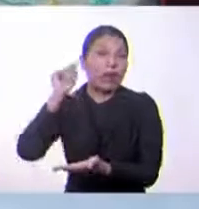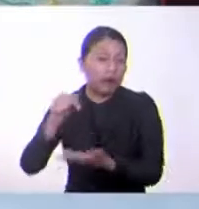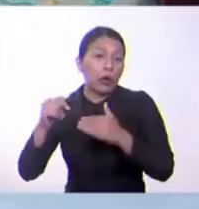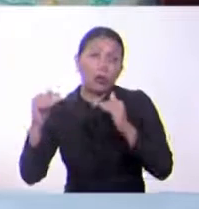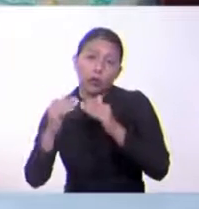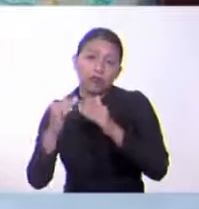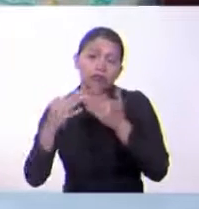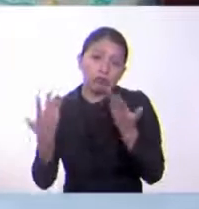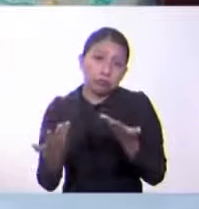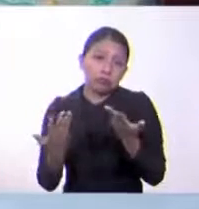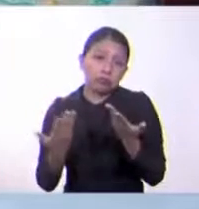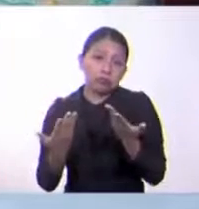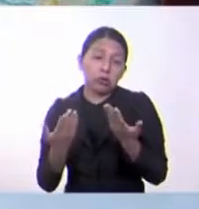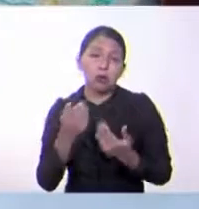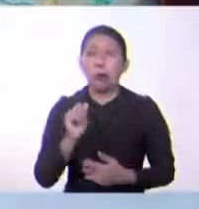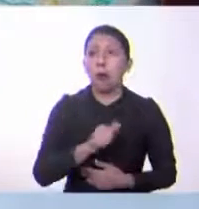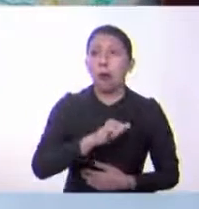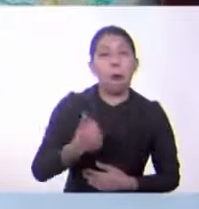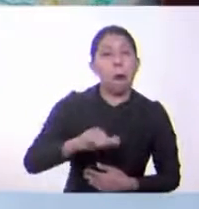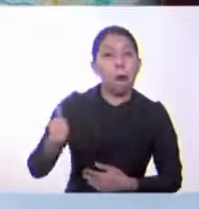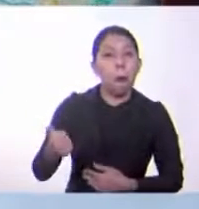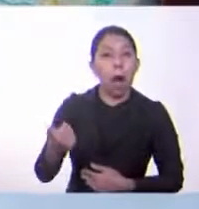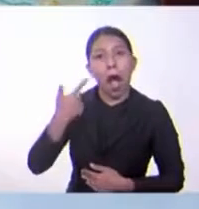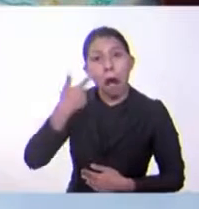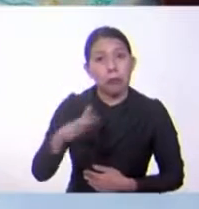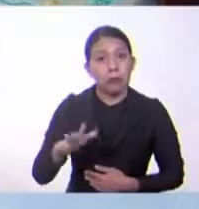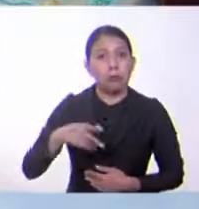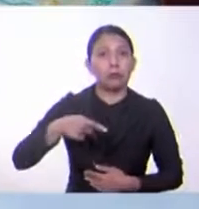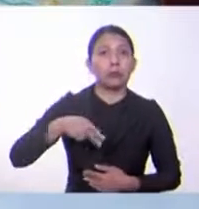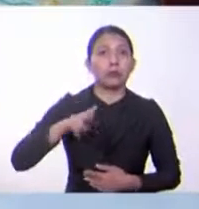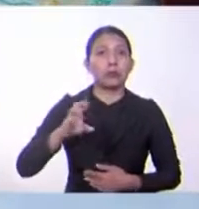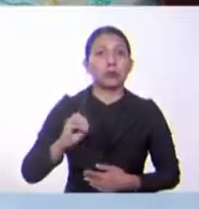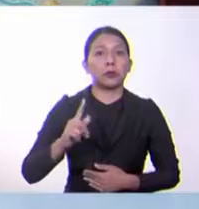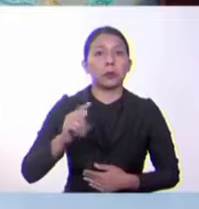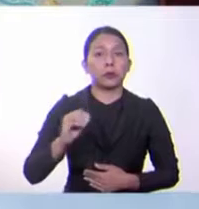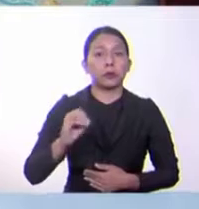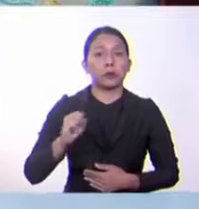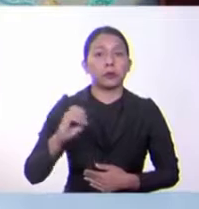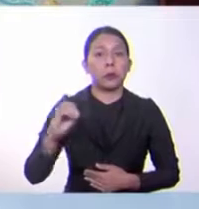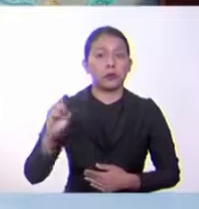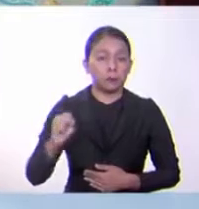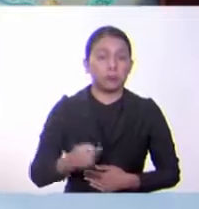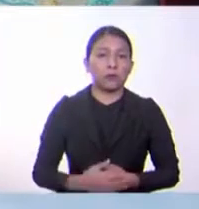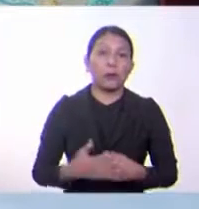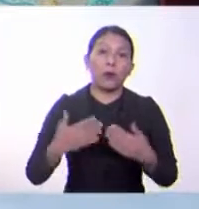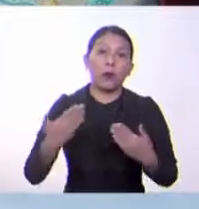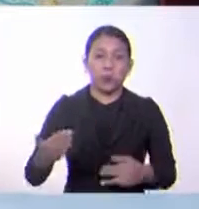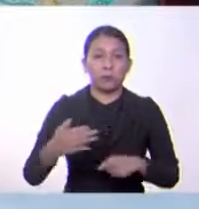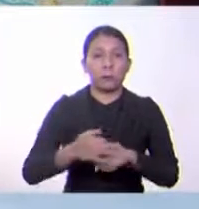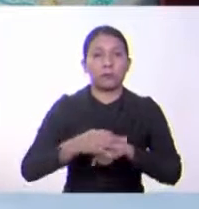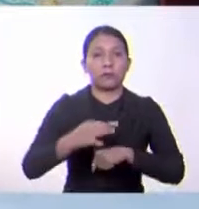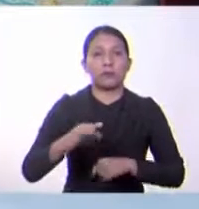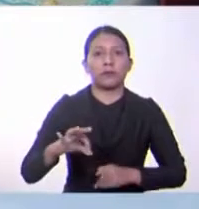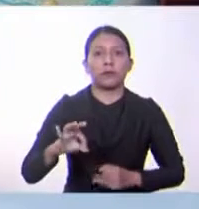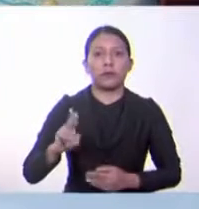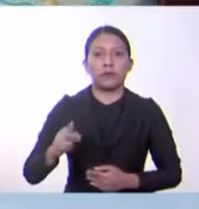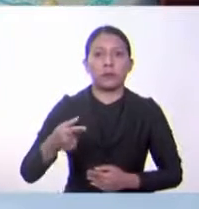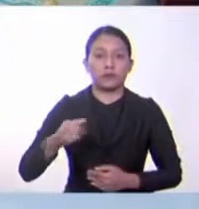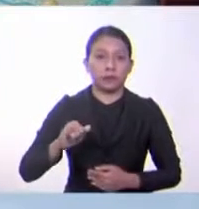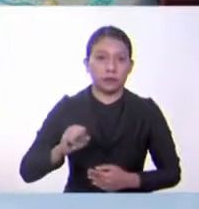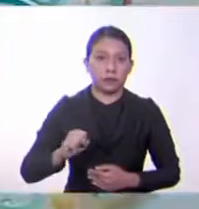presentan algunos otros organismos como los protozoos o también las células fúngicas. Tienen